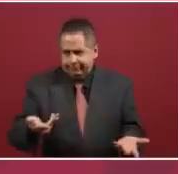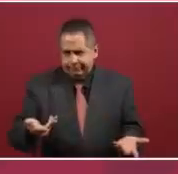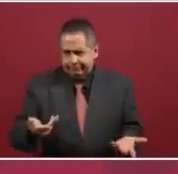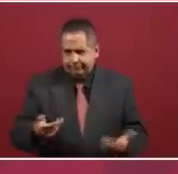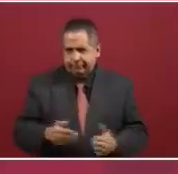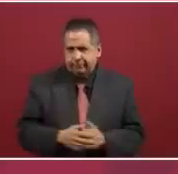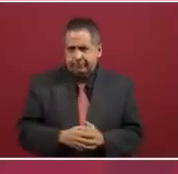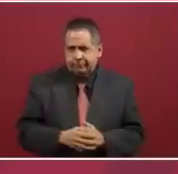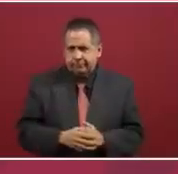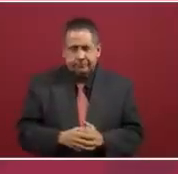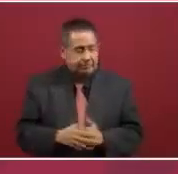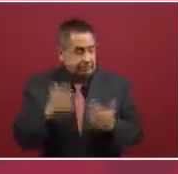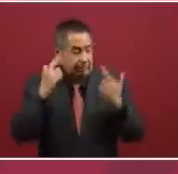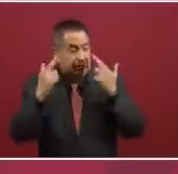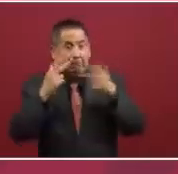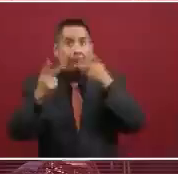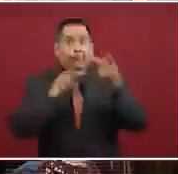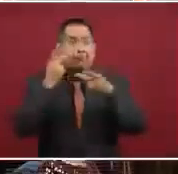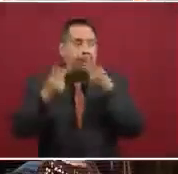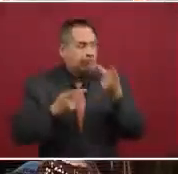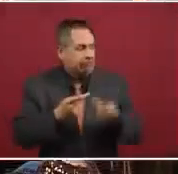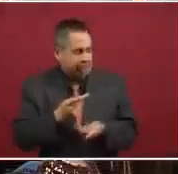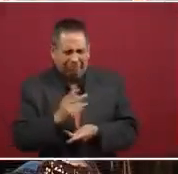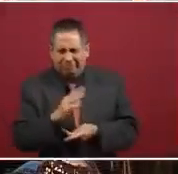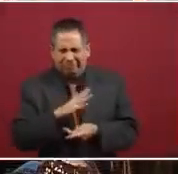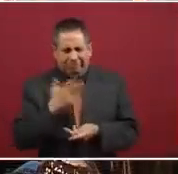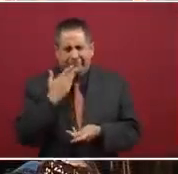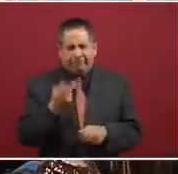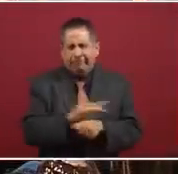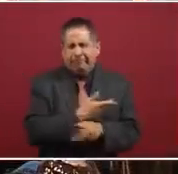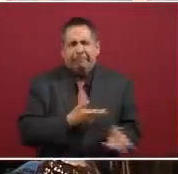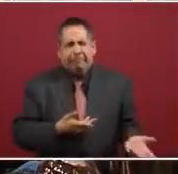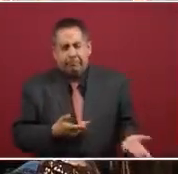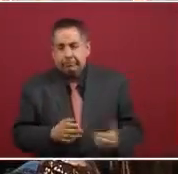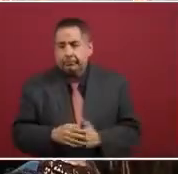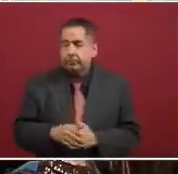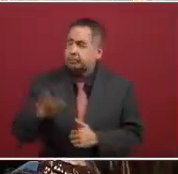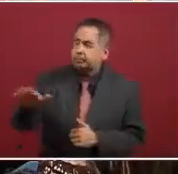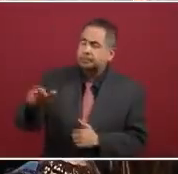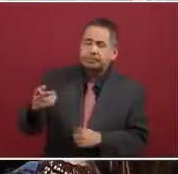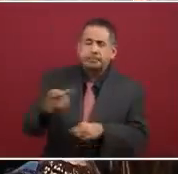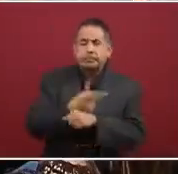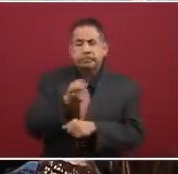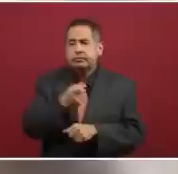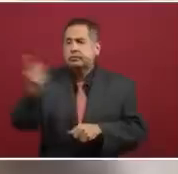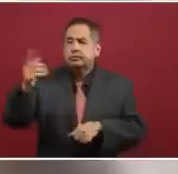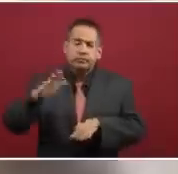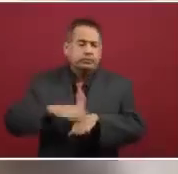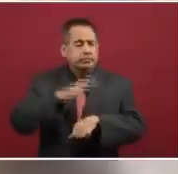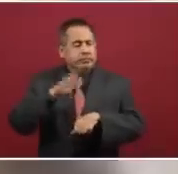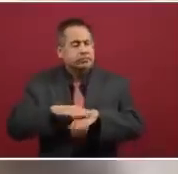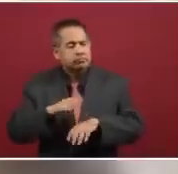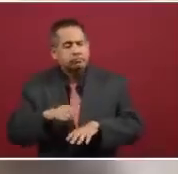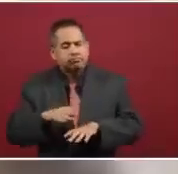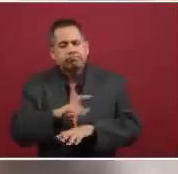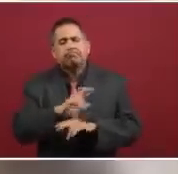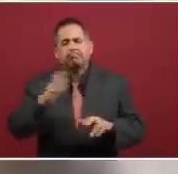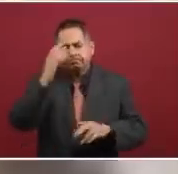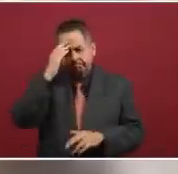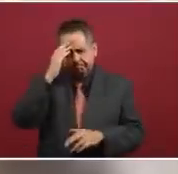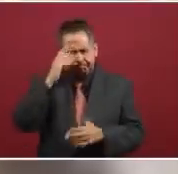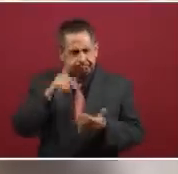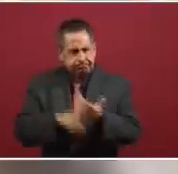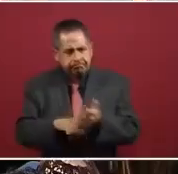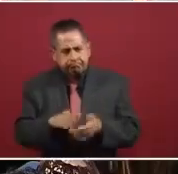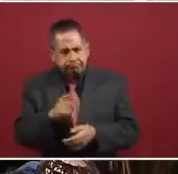Mucho ruido y pocas nueces. ¿Usted esperaría que entonces las calificadoras que han bajado la nota de Pemex reconocieran este